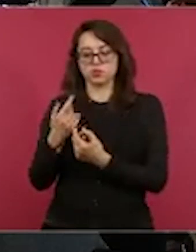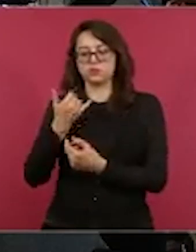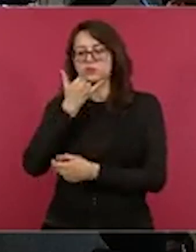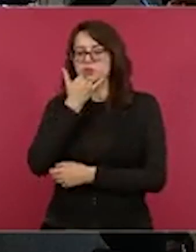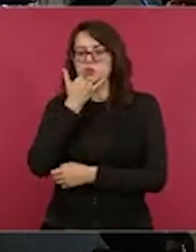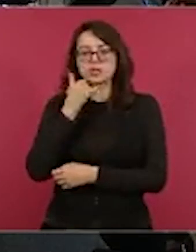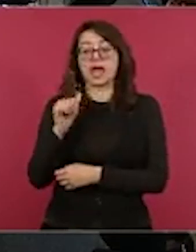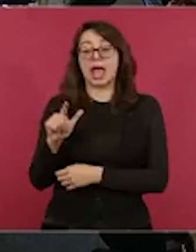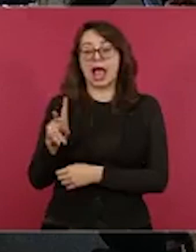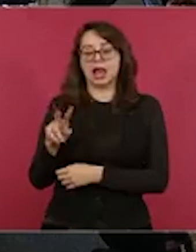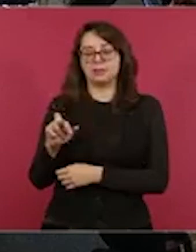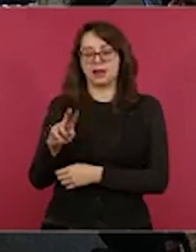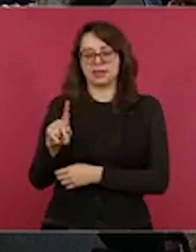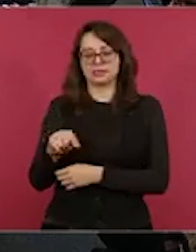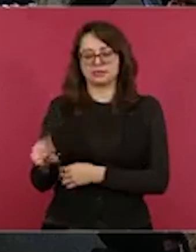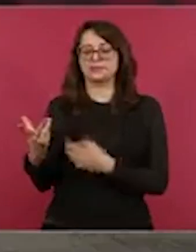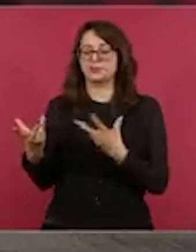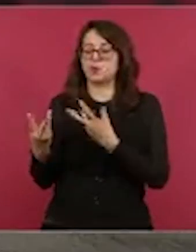Álvarez Bulla,